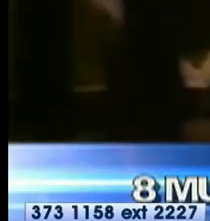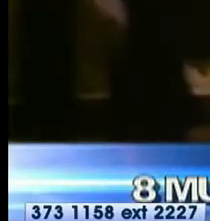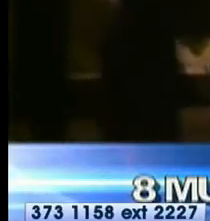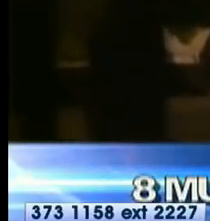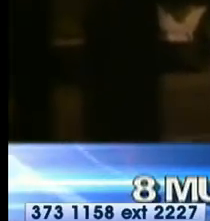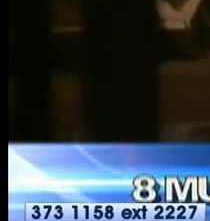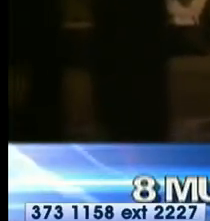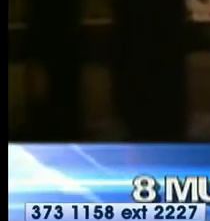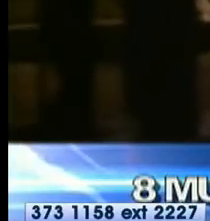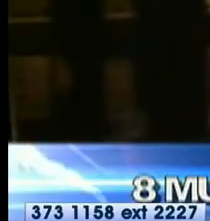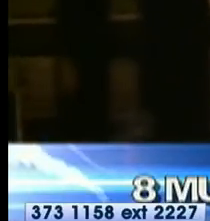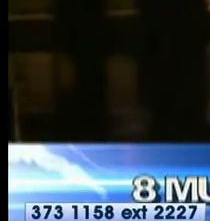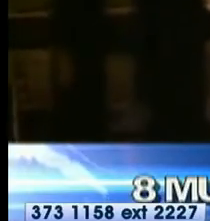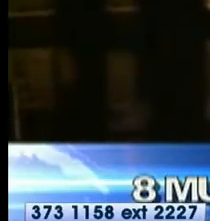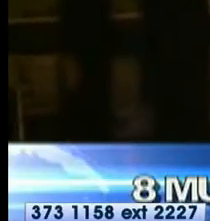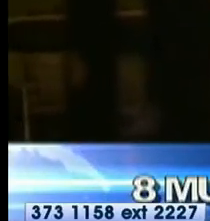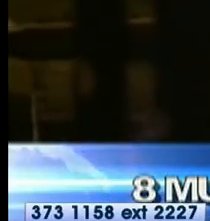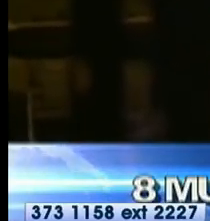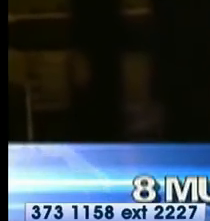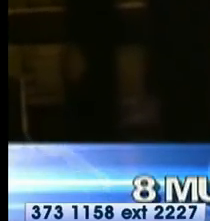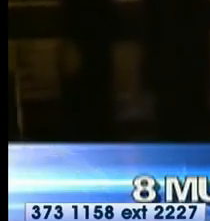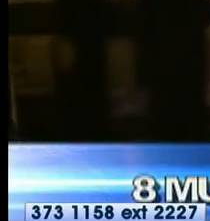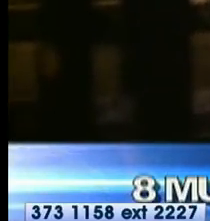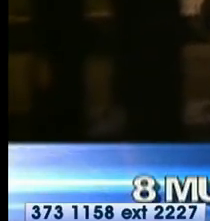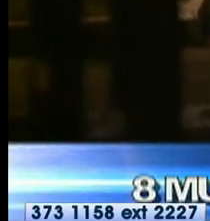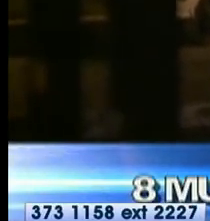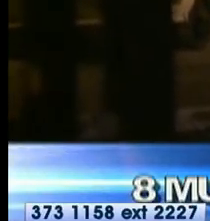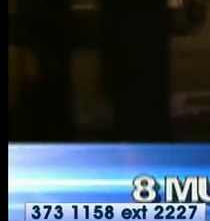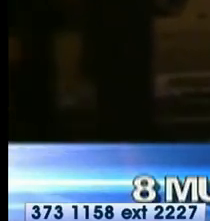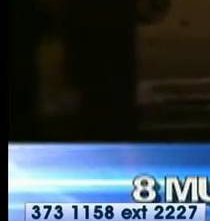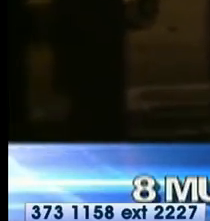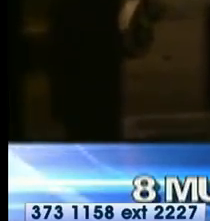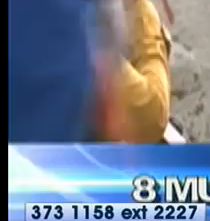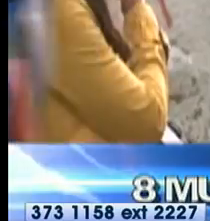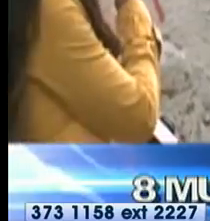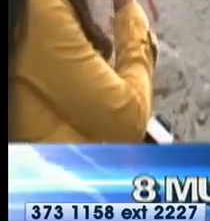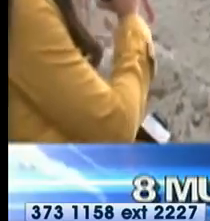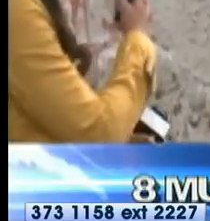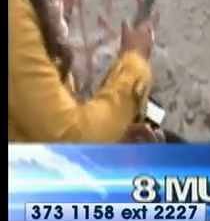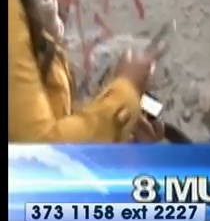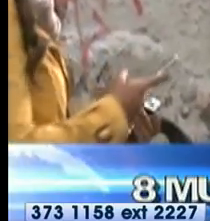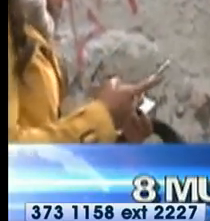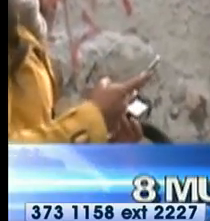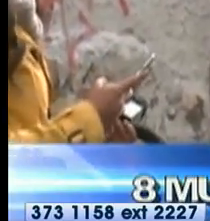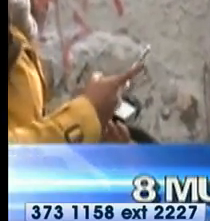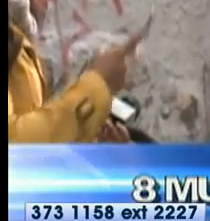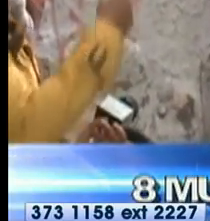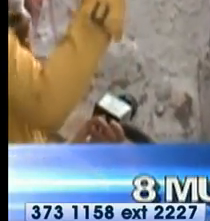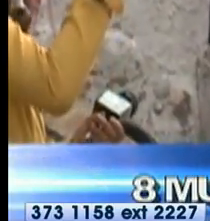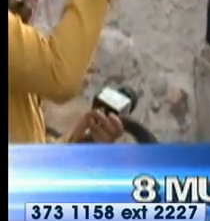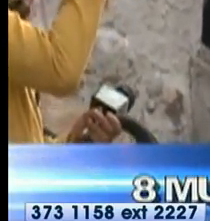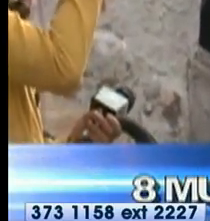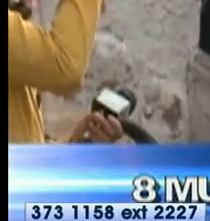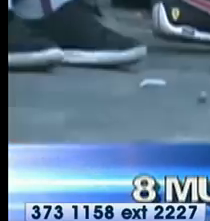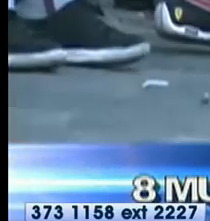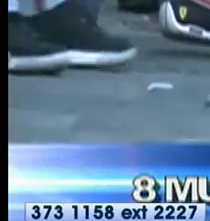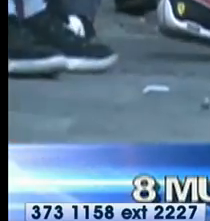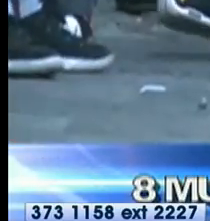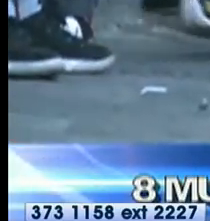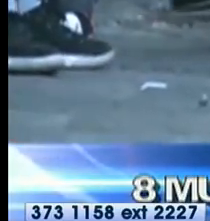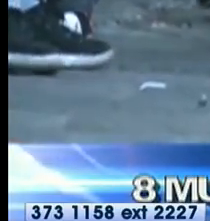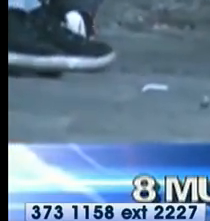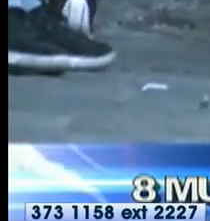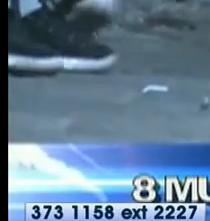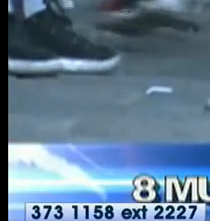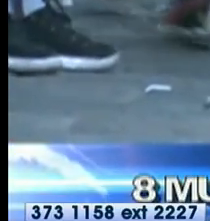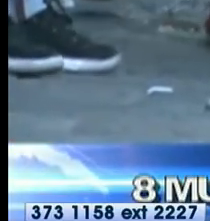en Quito. La policía realizó varios allanamientos y decomisó licor